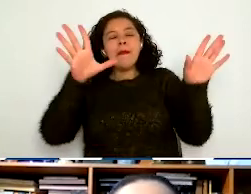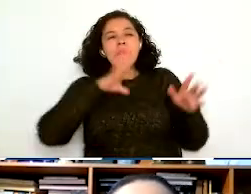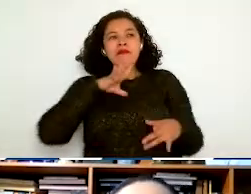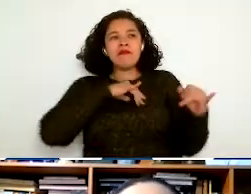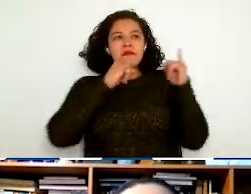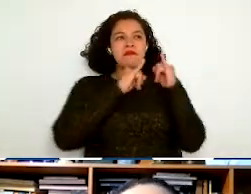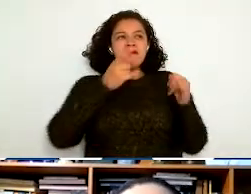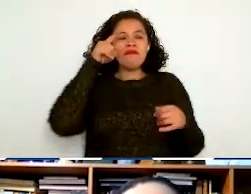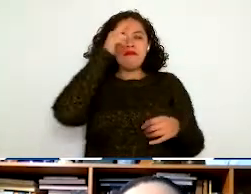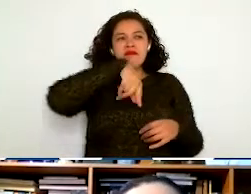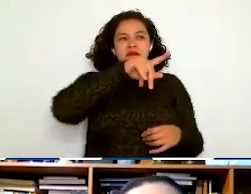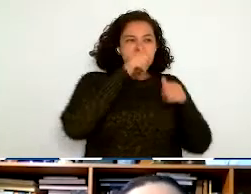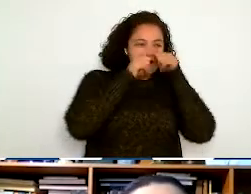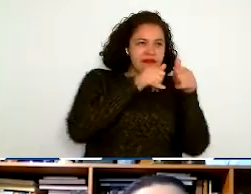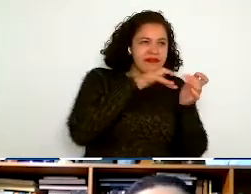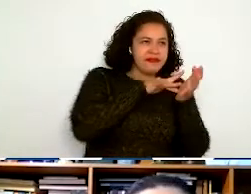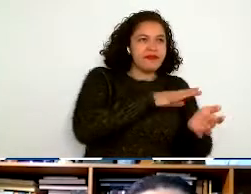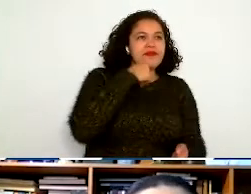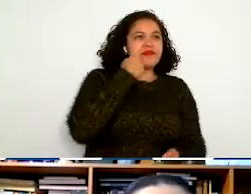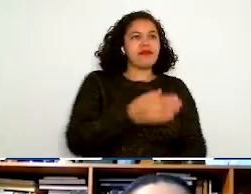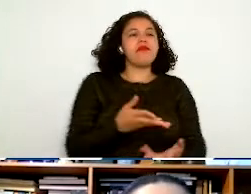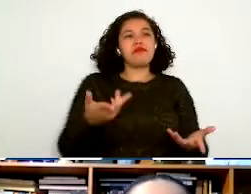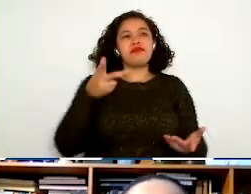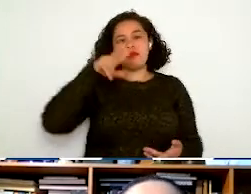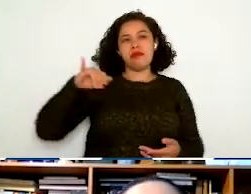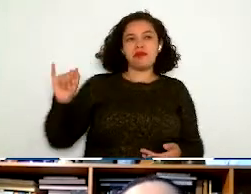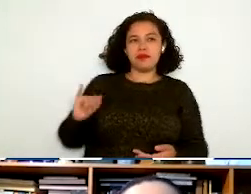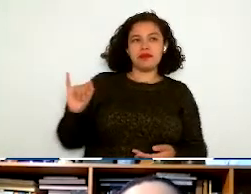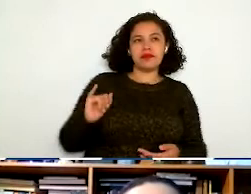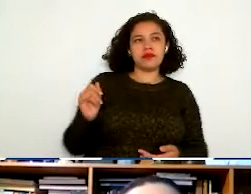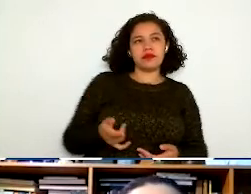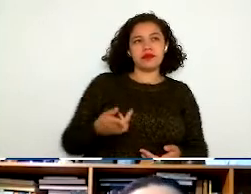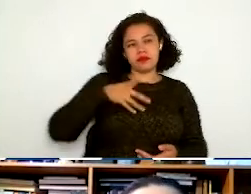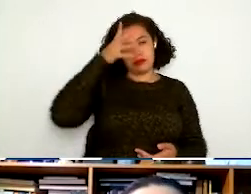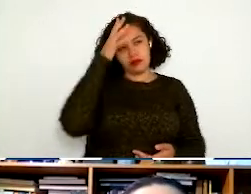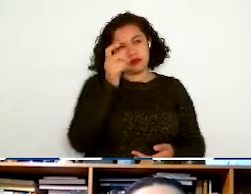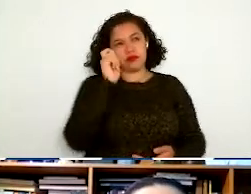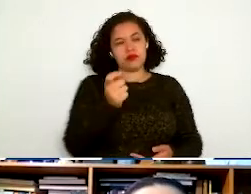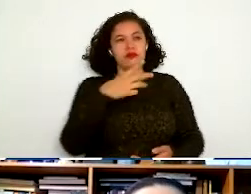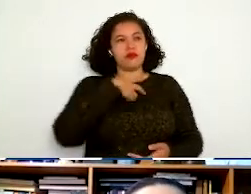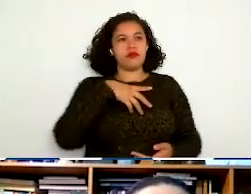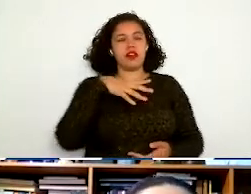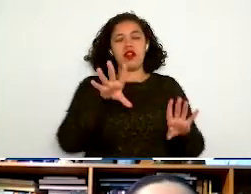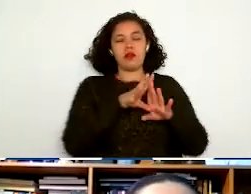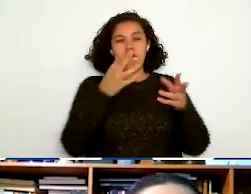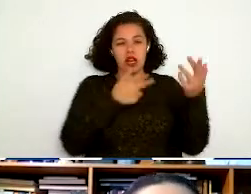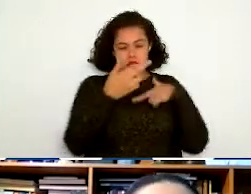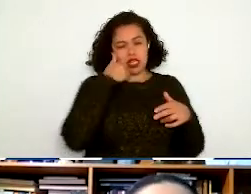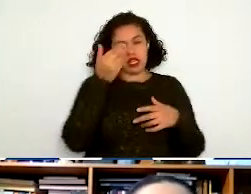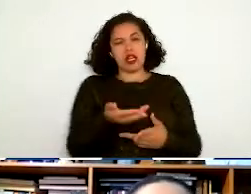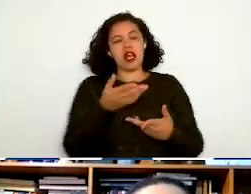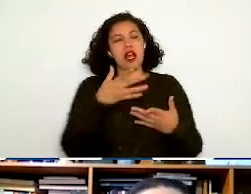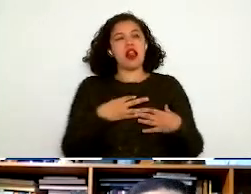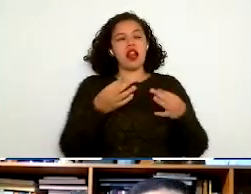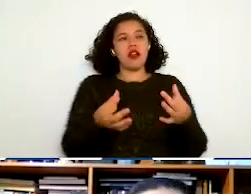sentido. Pero algo interesante de esta definición y que me gustaría rescatar es que ustedes observen que la calidad se define